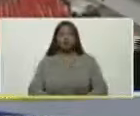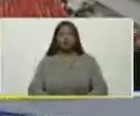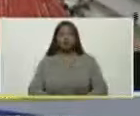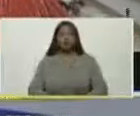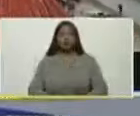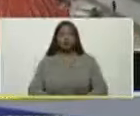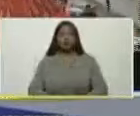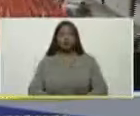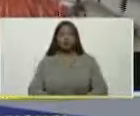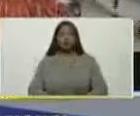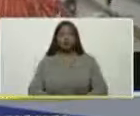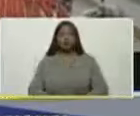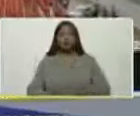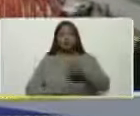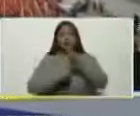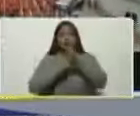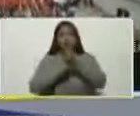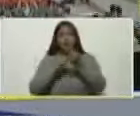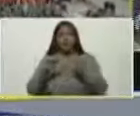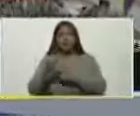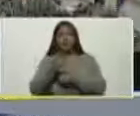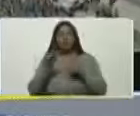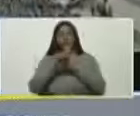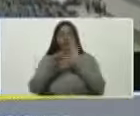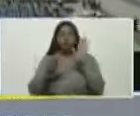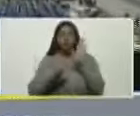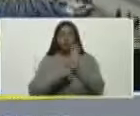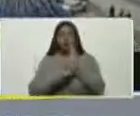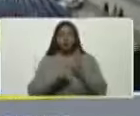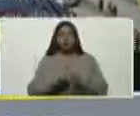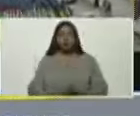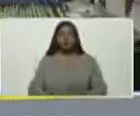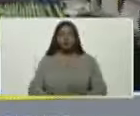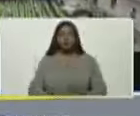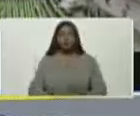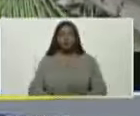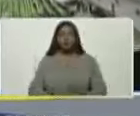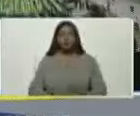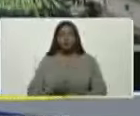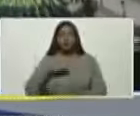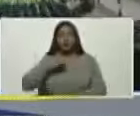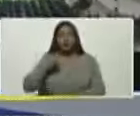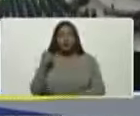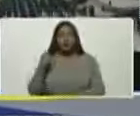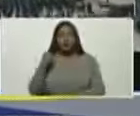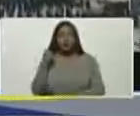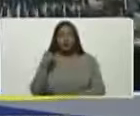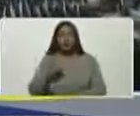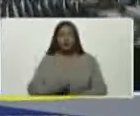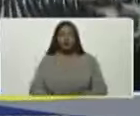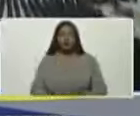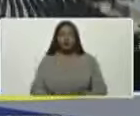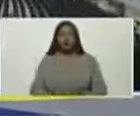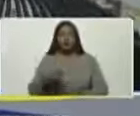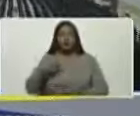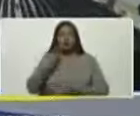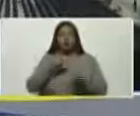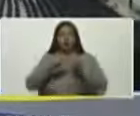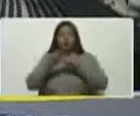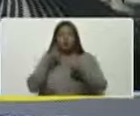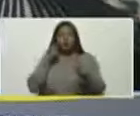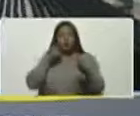basada en los principios constitucionales para que la policía se convirtiera en el